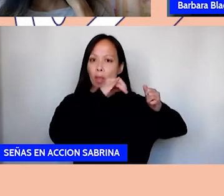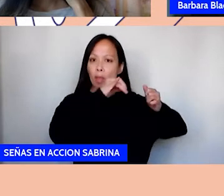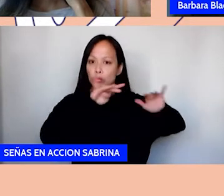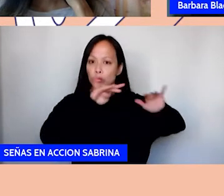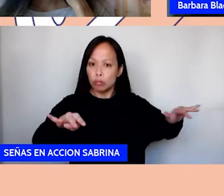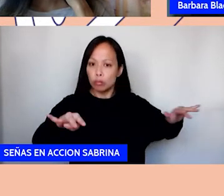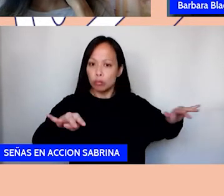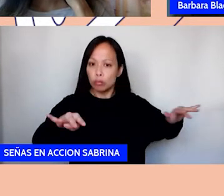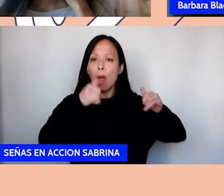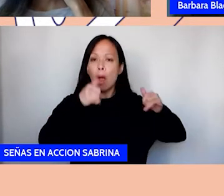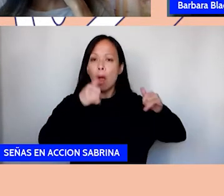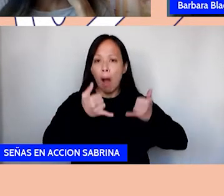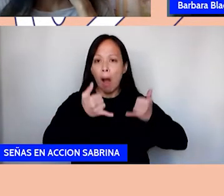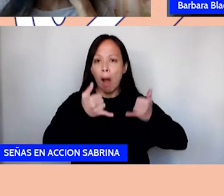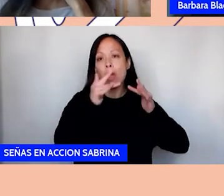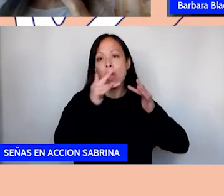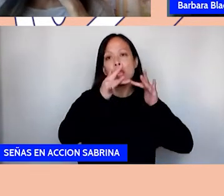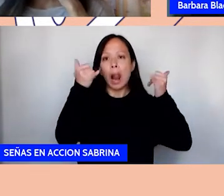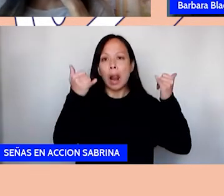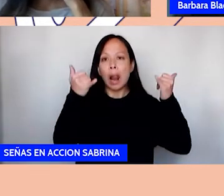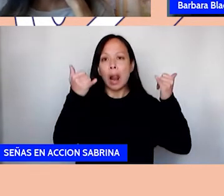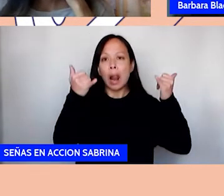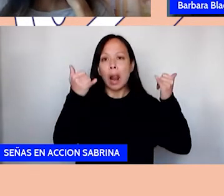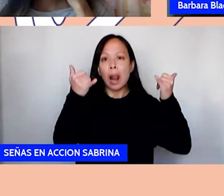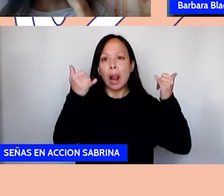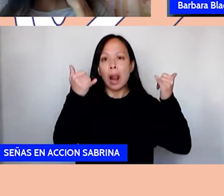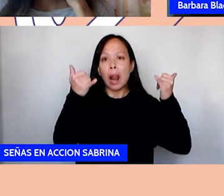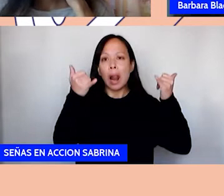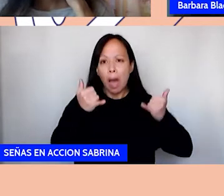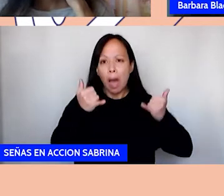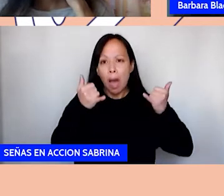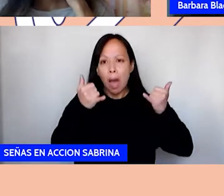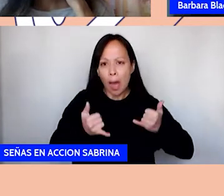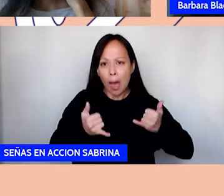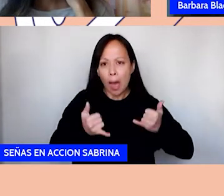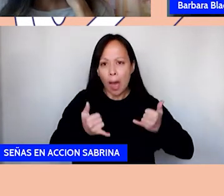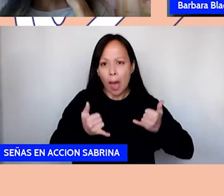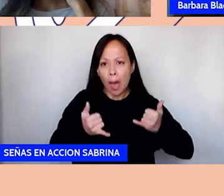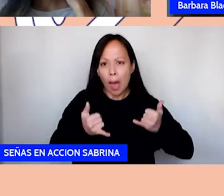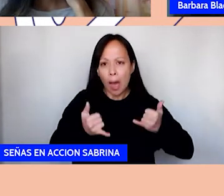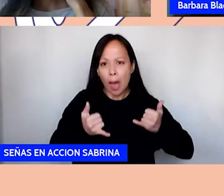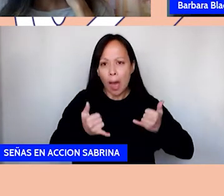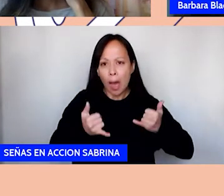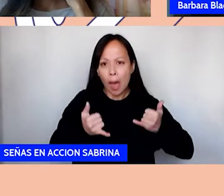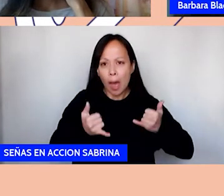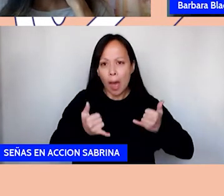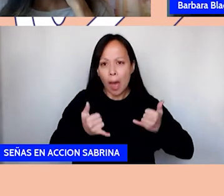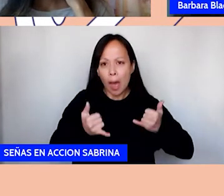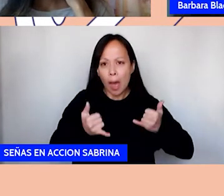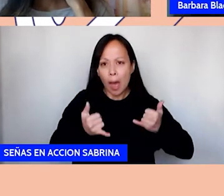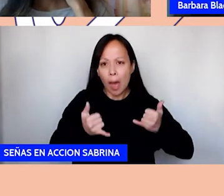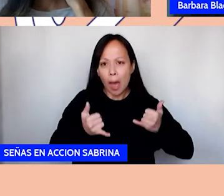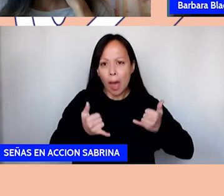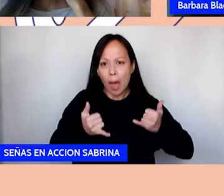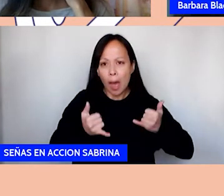online y la visión siguió siendo la misma, que es elevar las voces de las mujeres, pero el impacto se multiplicó. Hoy podría decirte que es